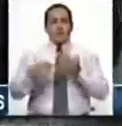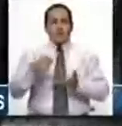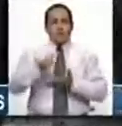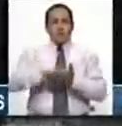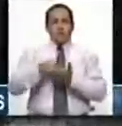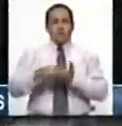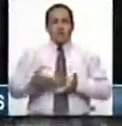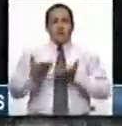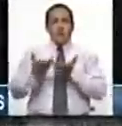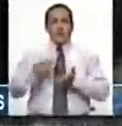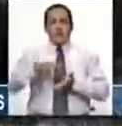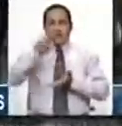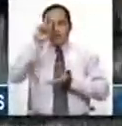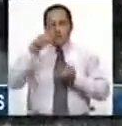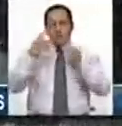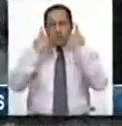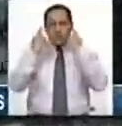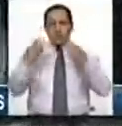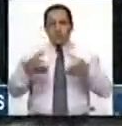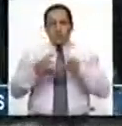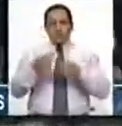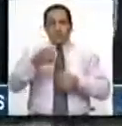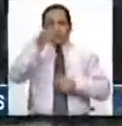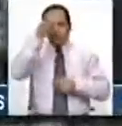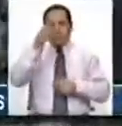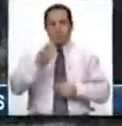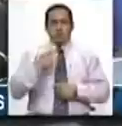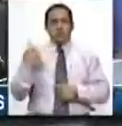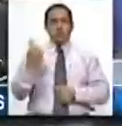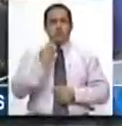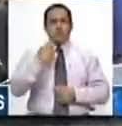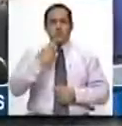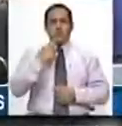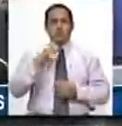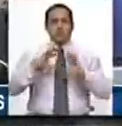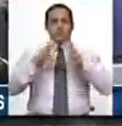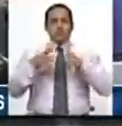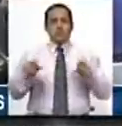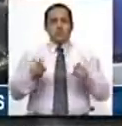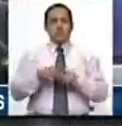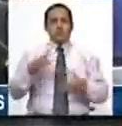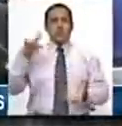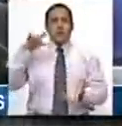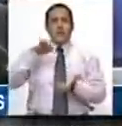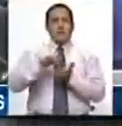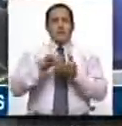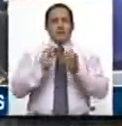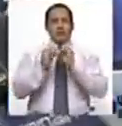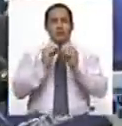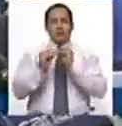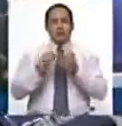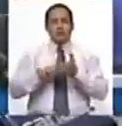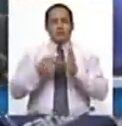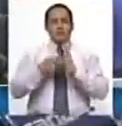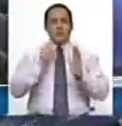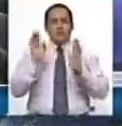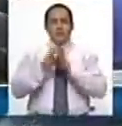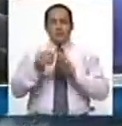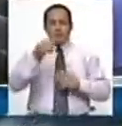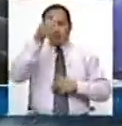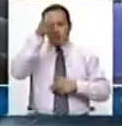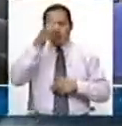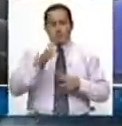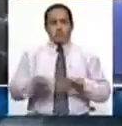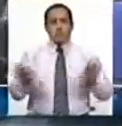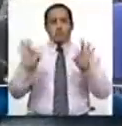colocará el Perú a la vanguardia de la tecnología bélica en la región que se tratan de aviones digitales Es decir de tecnología de